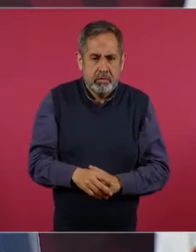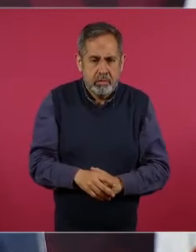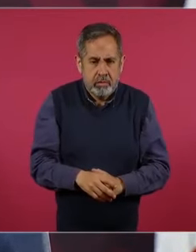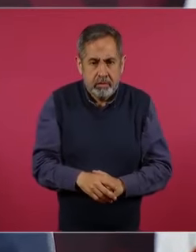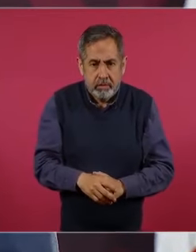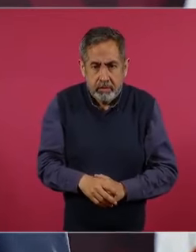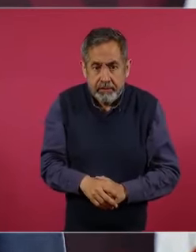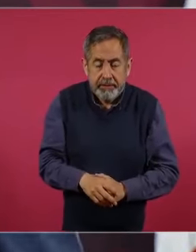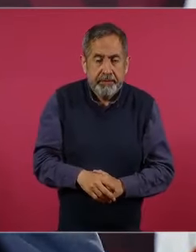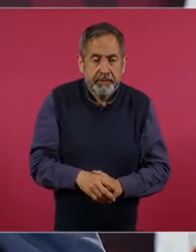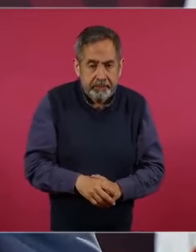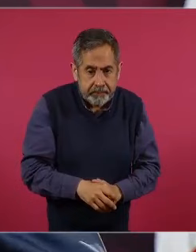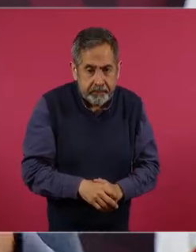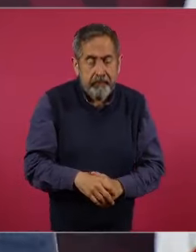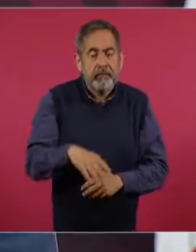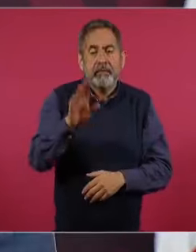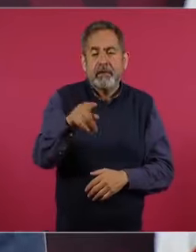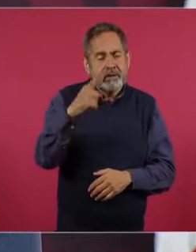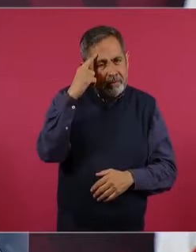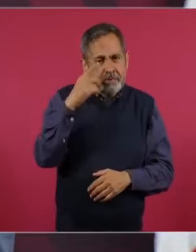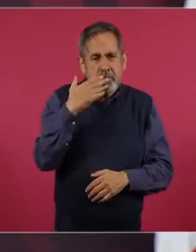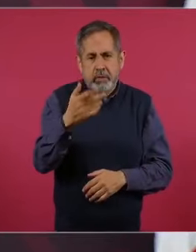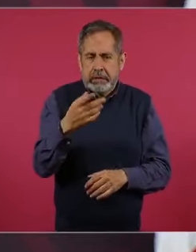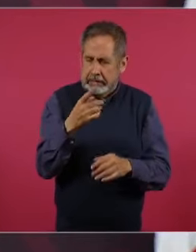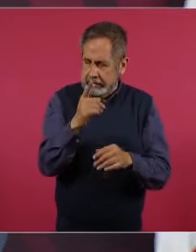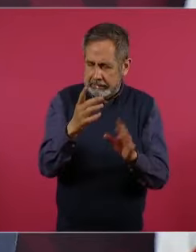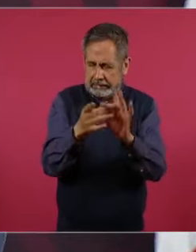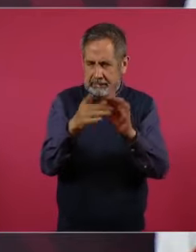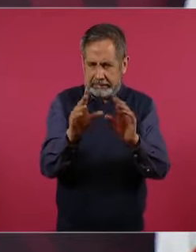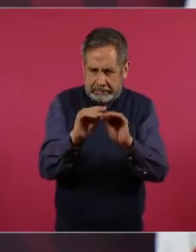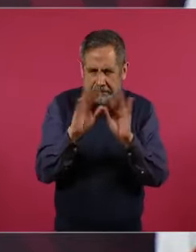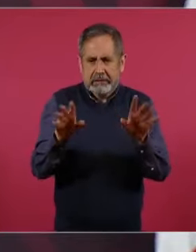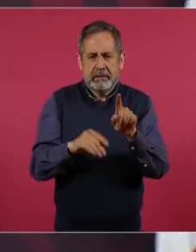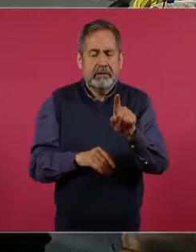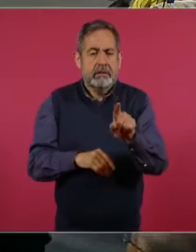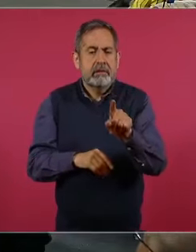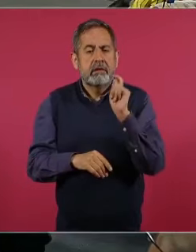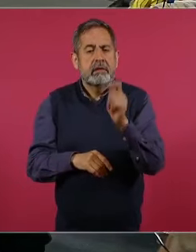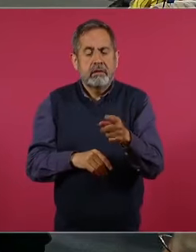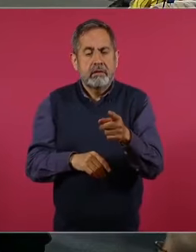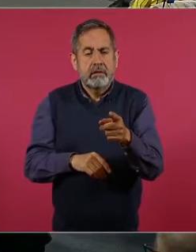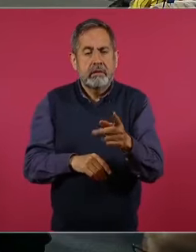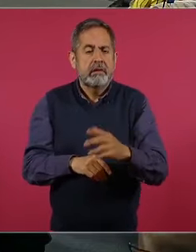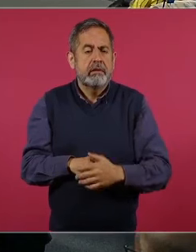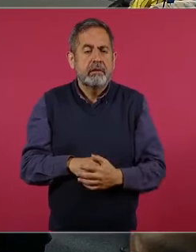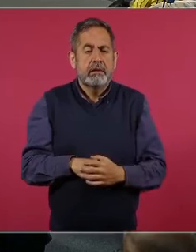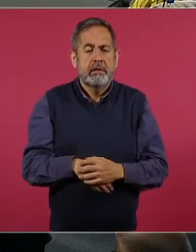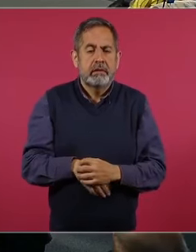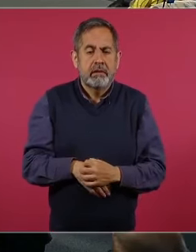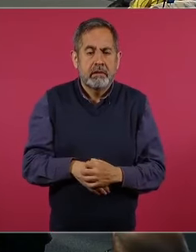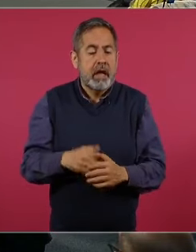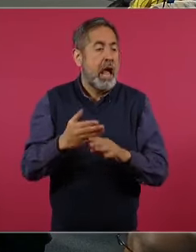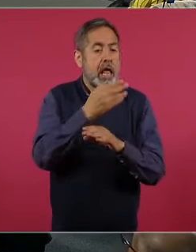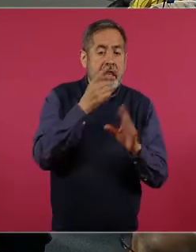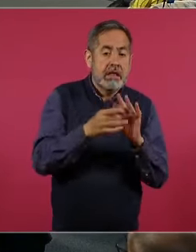Es que es muy bueno aclarar de que se hablaba